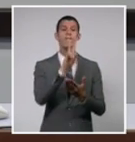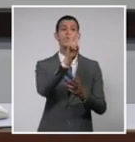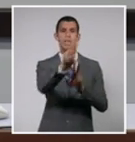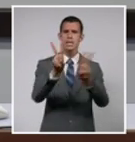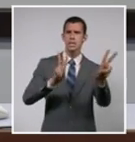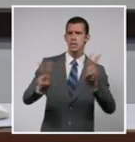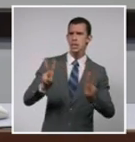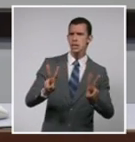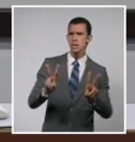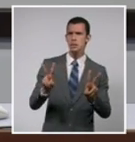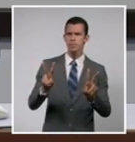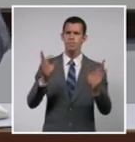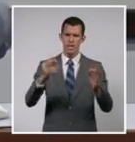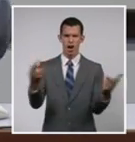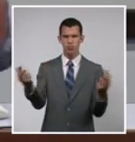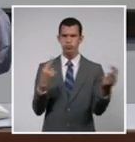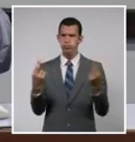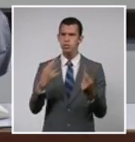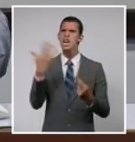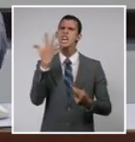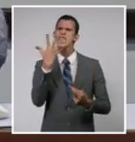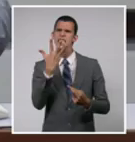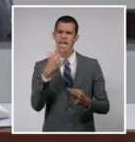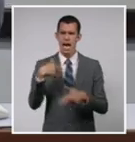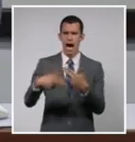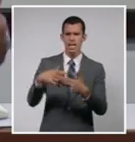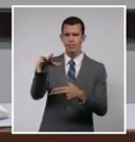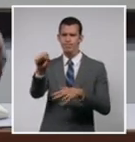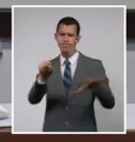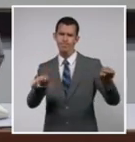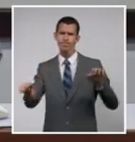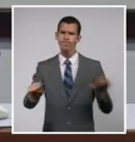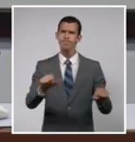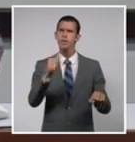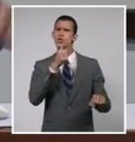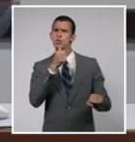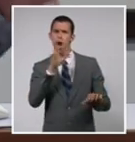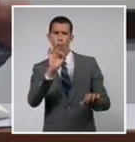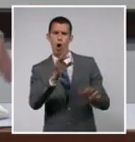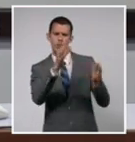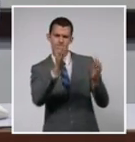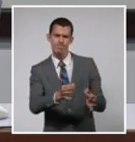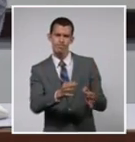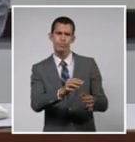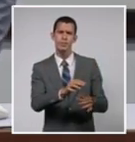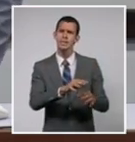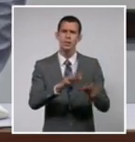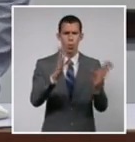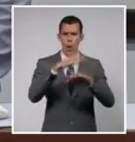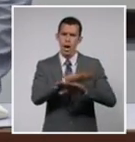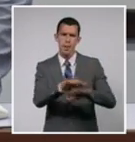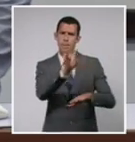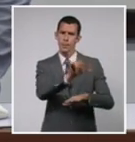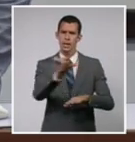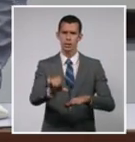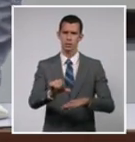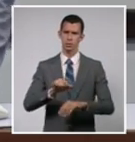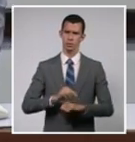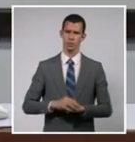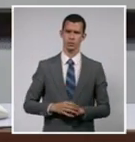gusto, sino que nos sirve para detectar o si no para asegurar de que no estamos